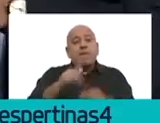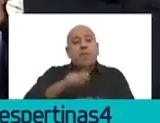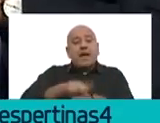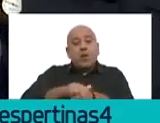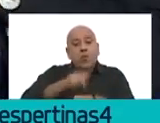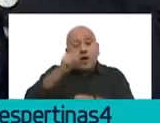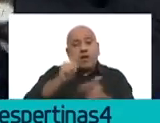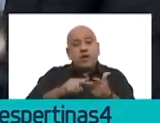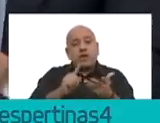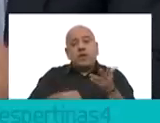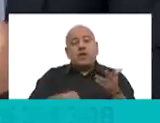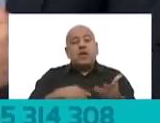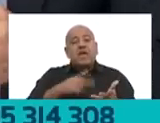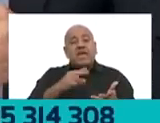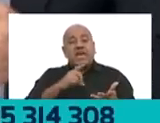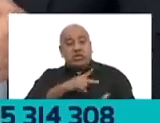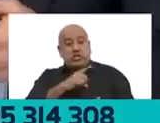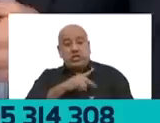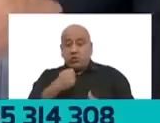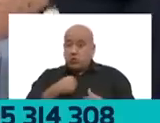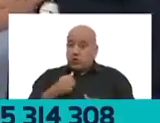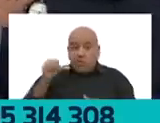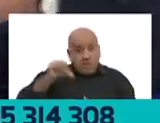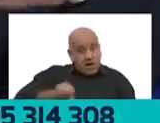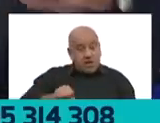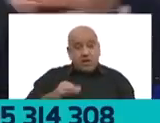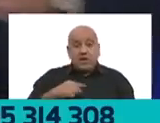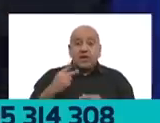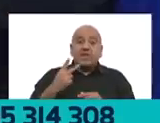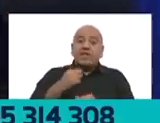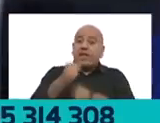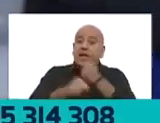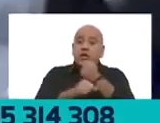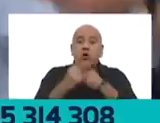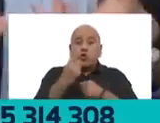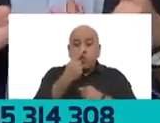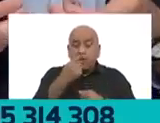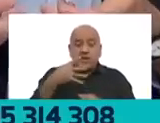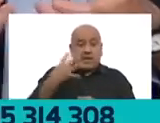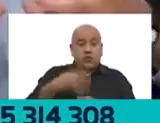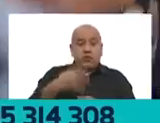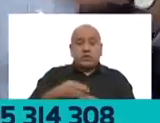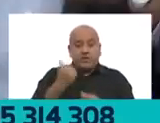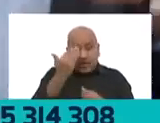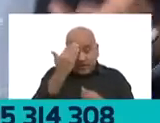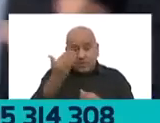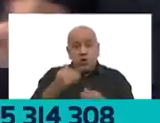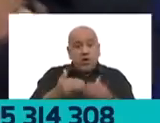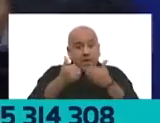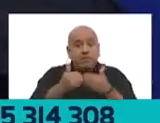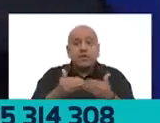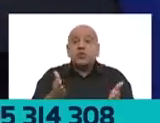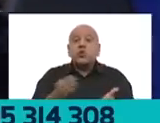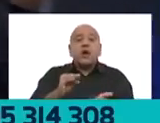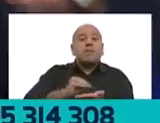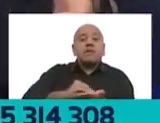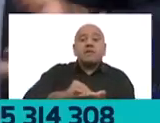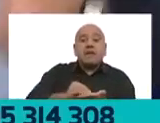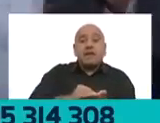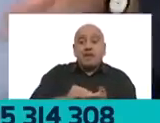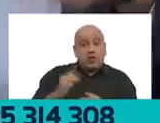pero la primera vez para mí era como la fundamental si eso te permite acomodar si vos estás asesorando no acomodar co cuestiones que tienen que ver con que estás